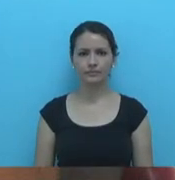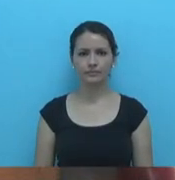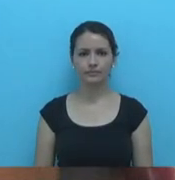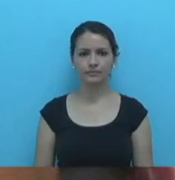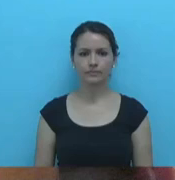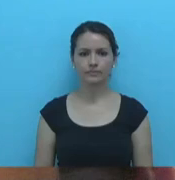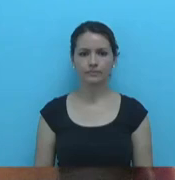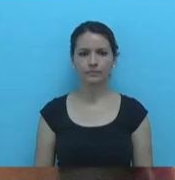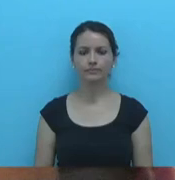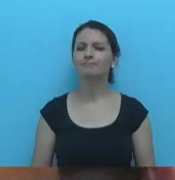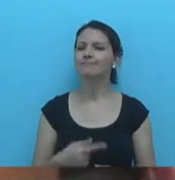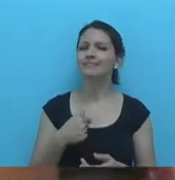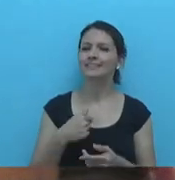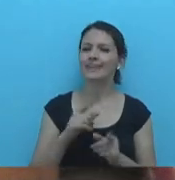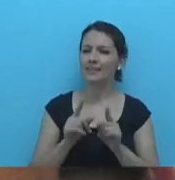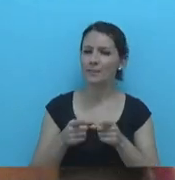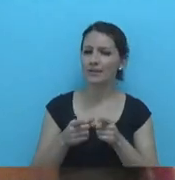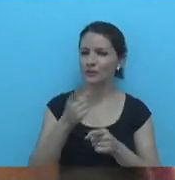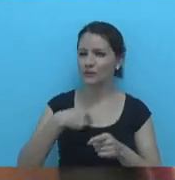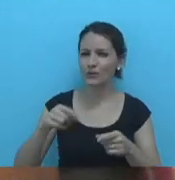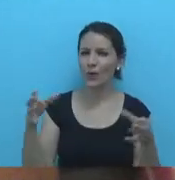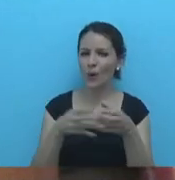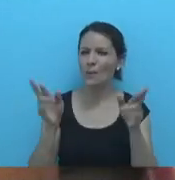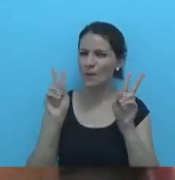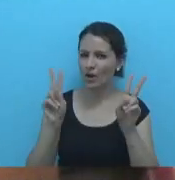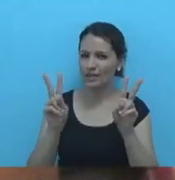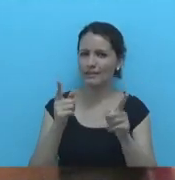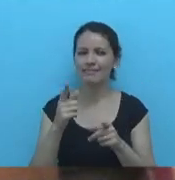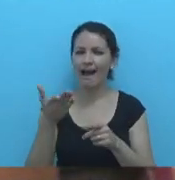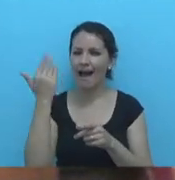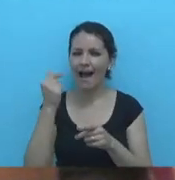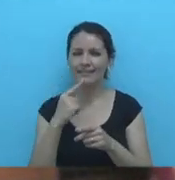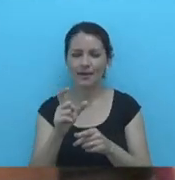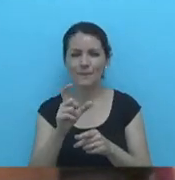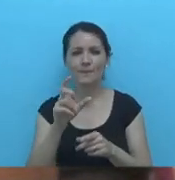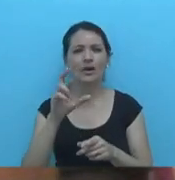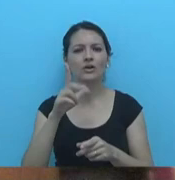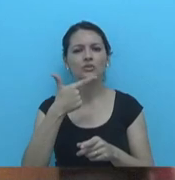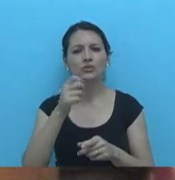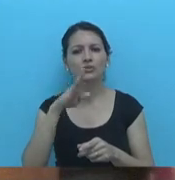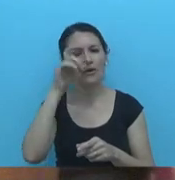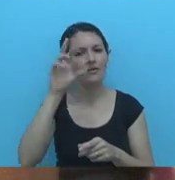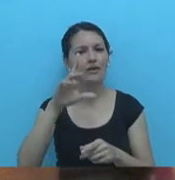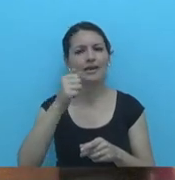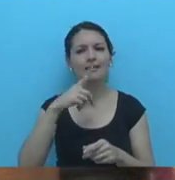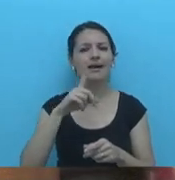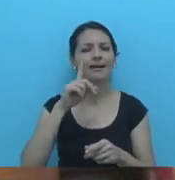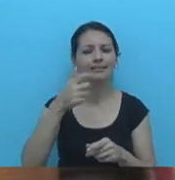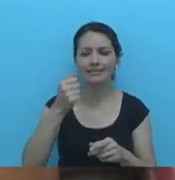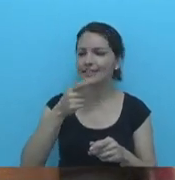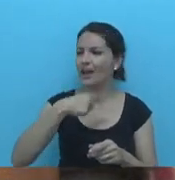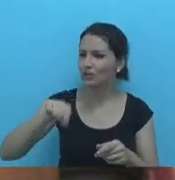hablábamos de la palabra soberanía y para nosotros los peronistas hay un valor enorme que es la soberanía política. Se le suma justicia social e